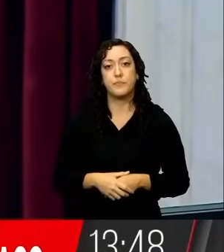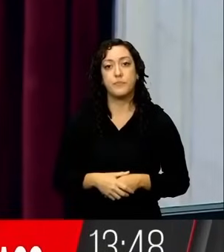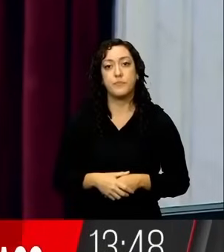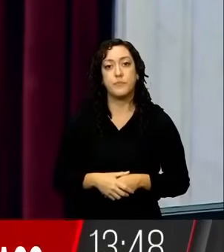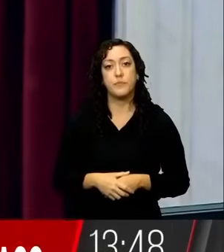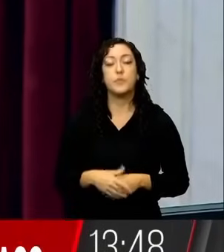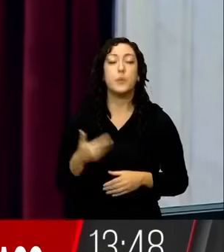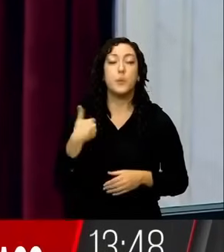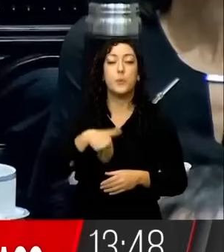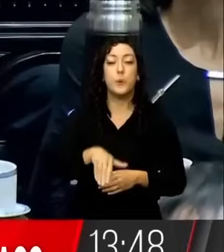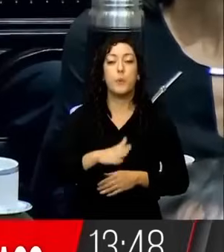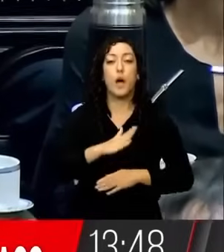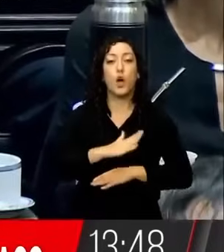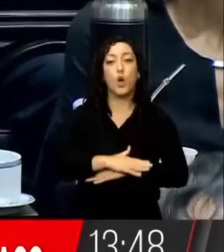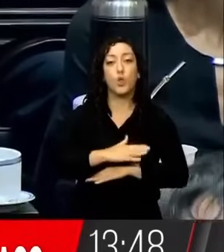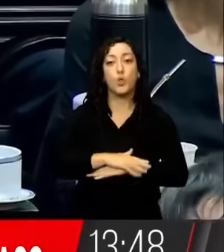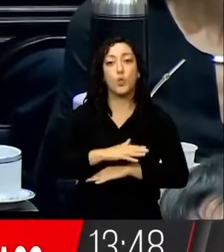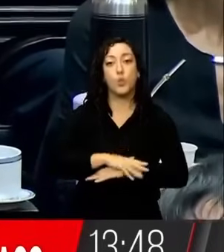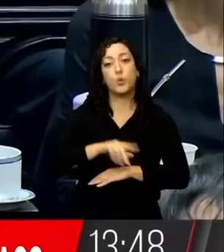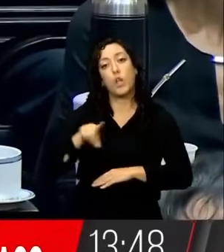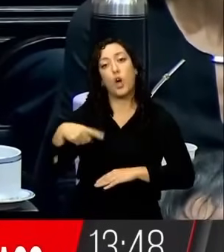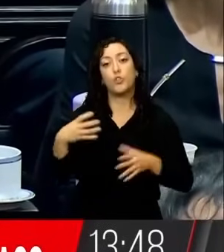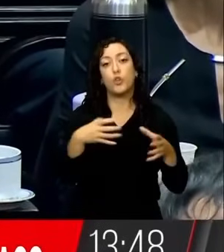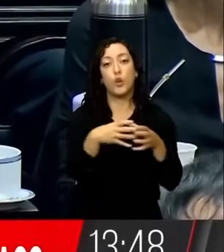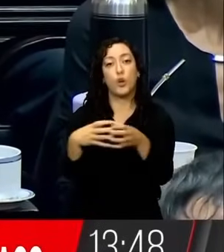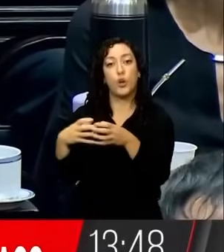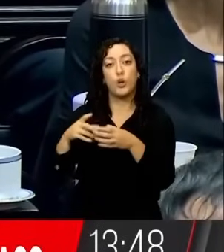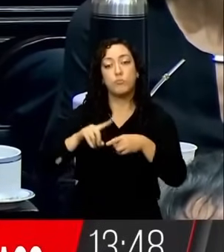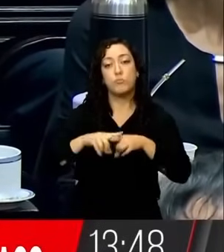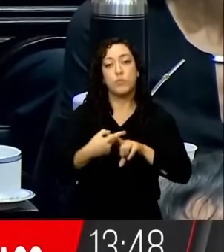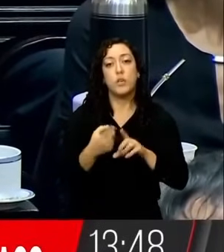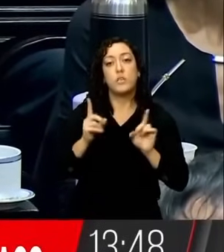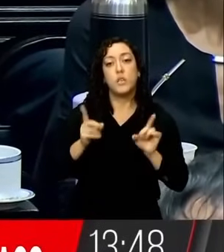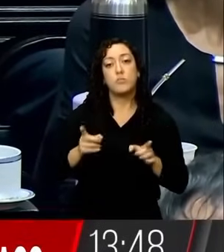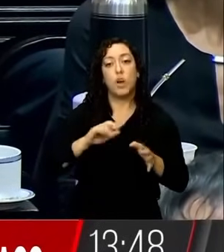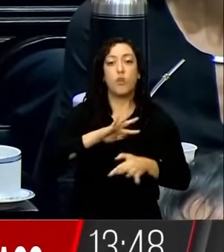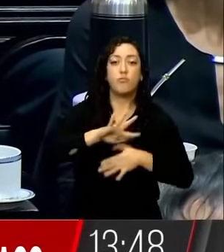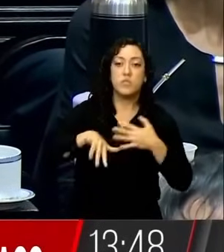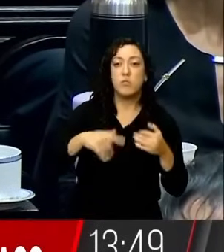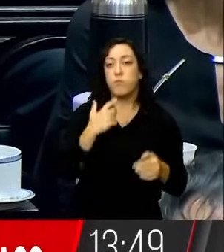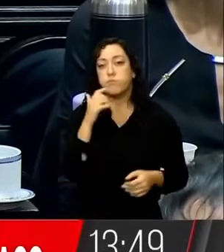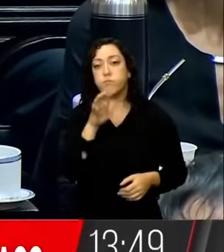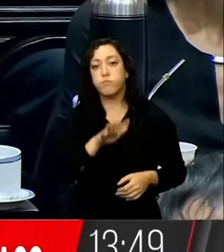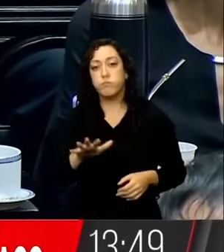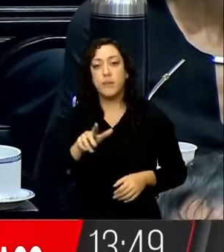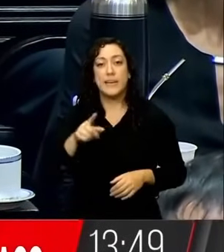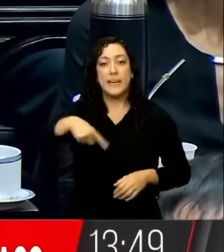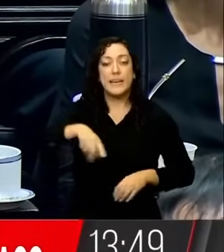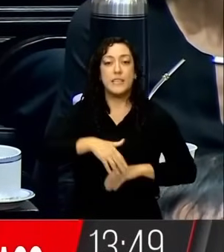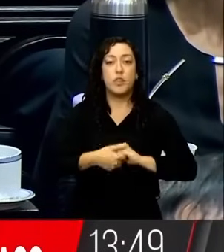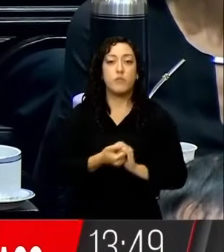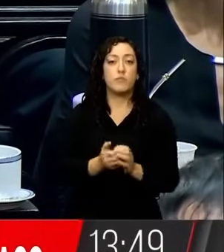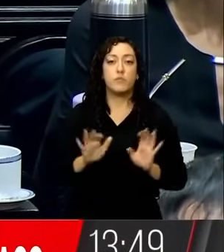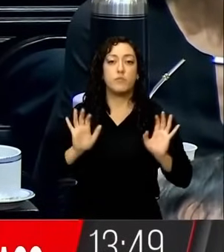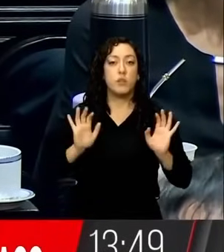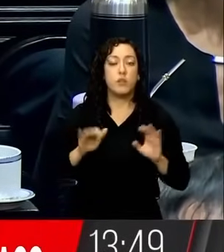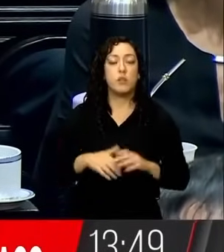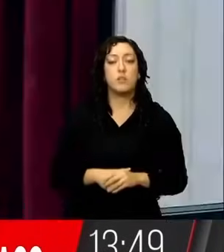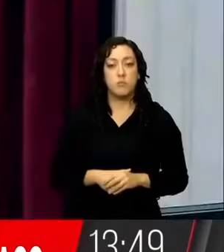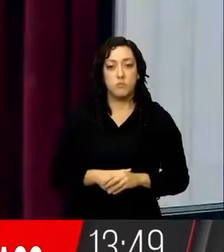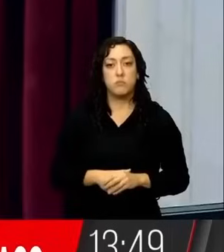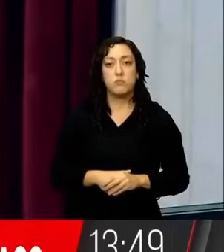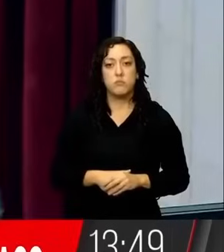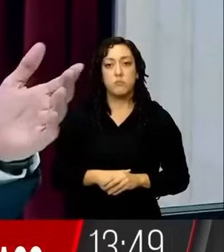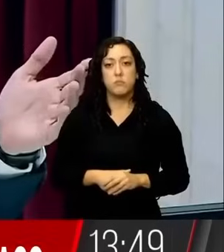Voy a repetir la conducta de los otros bloques en temas también muy conflictivos y sospechados que se abstuvieron en ese momento.